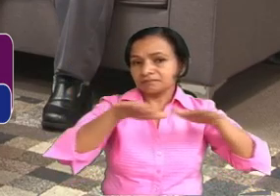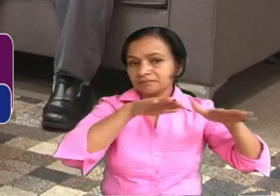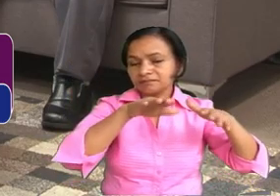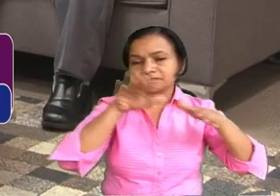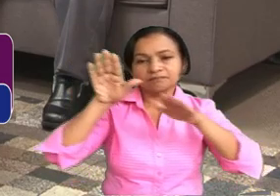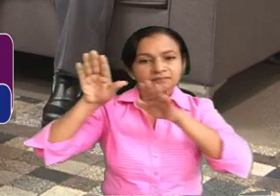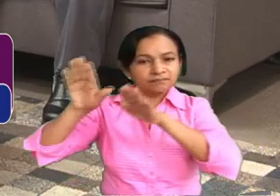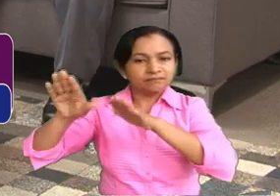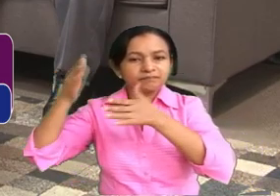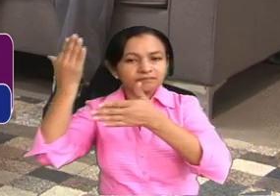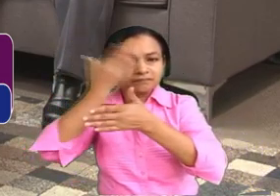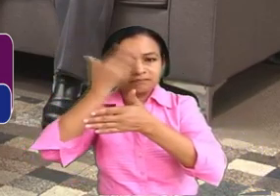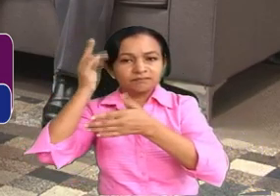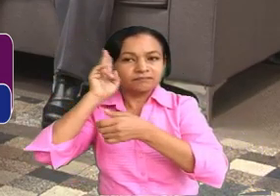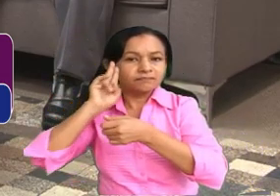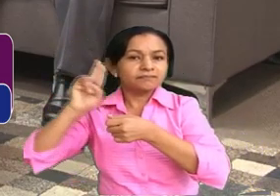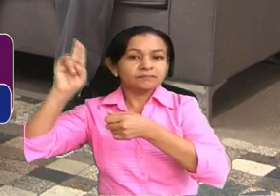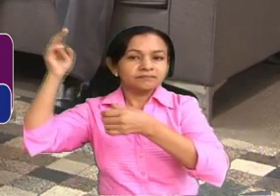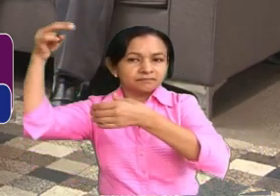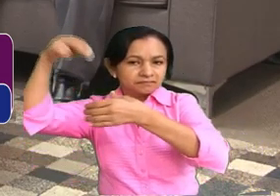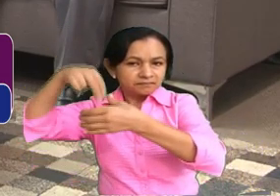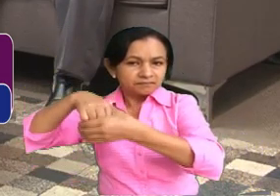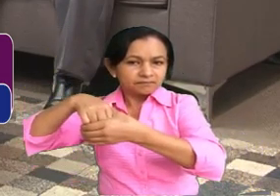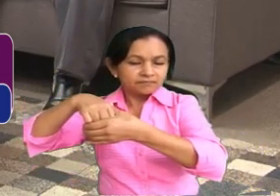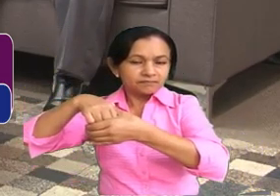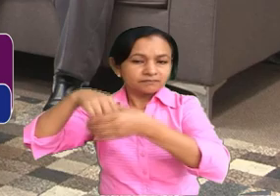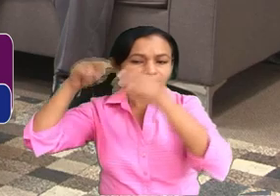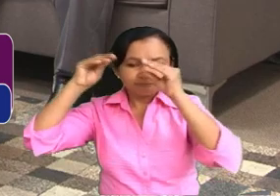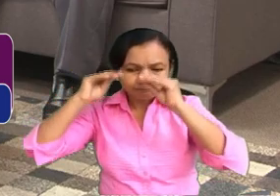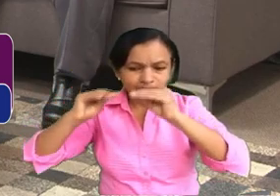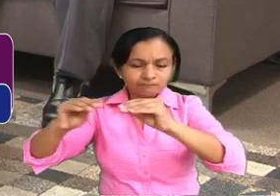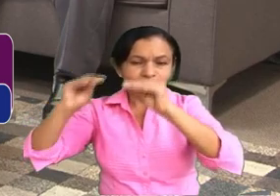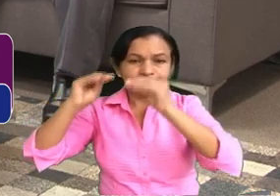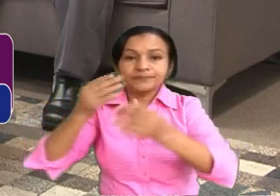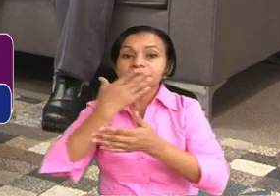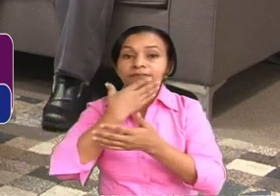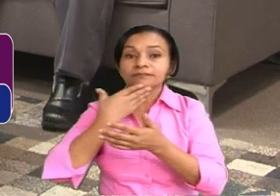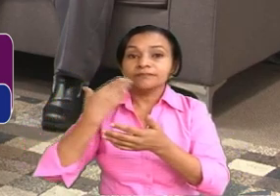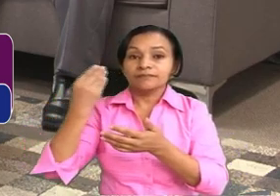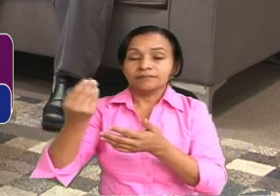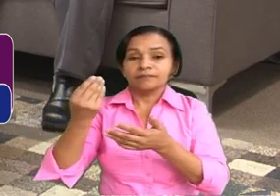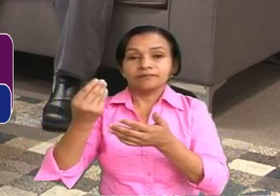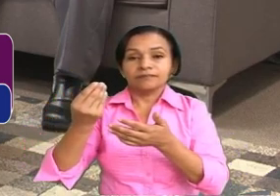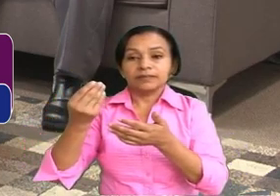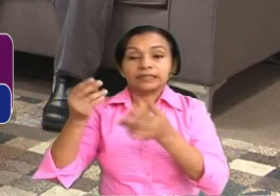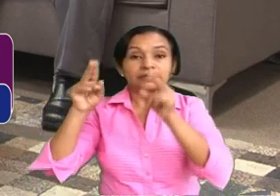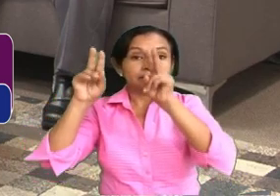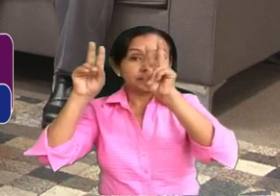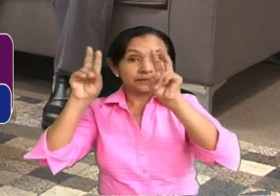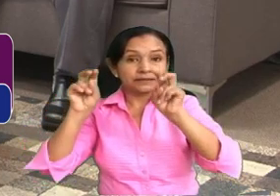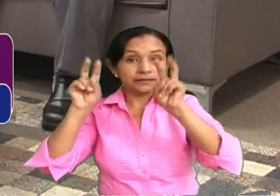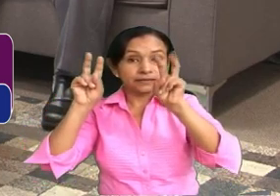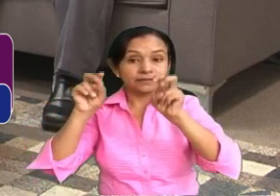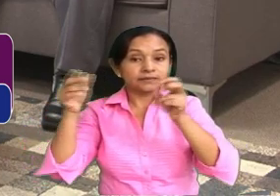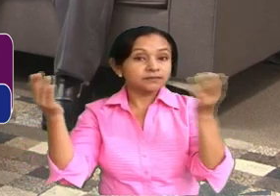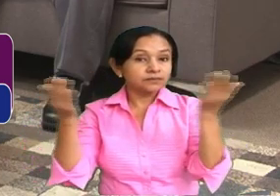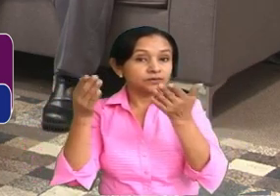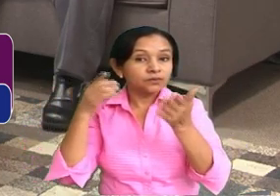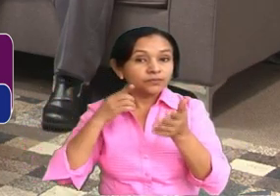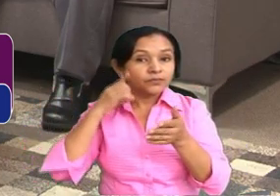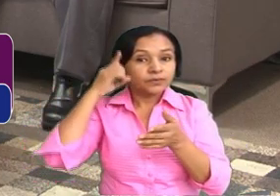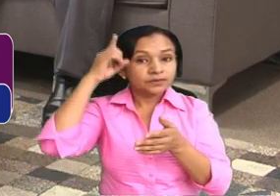Y ahí hemos estado preparando a los jóvenes según cómo se va